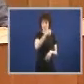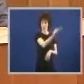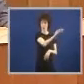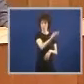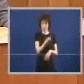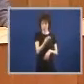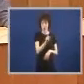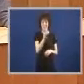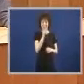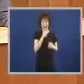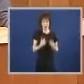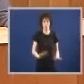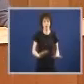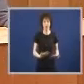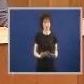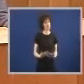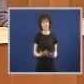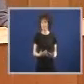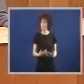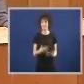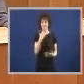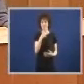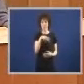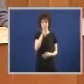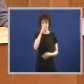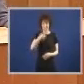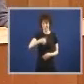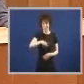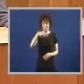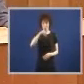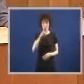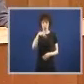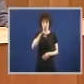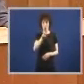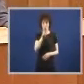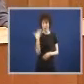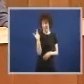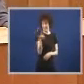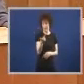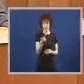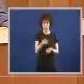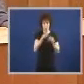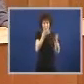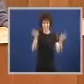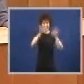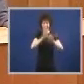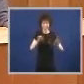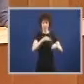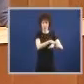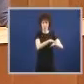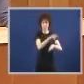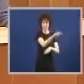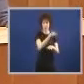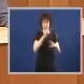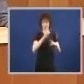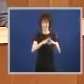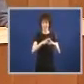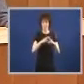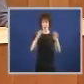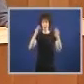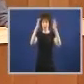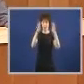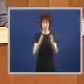Aquí non está completamente actualizado. Temos aí as previsións de Montoro de onte, das que non se comenta nada desde o Goberno, esa reducción do teito de gasto a